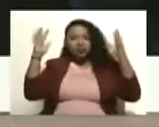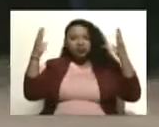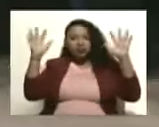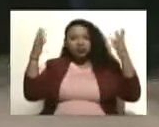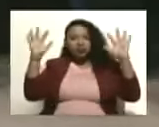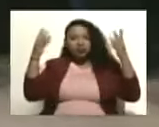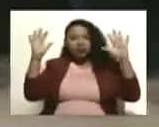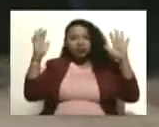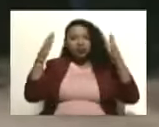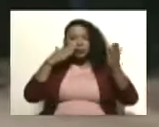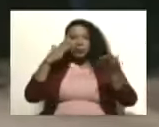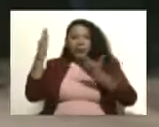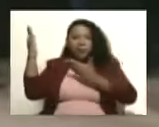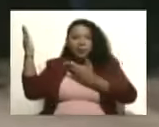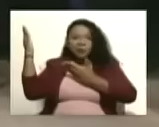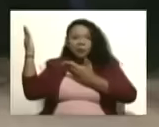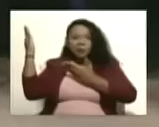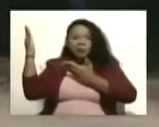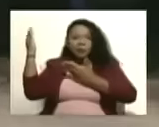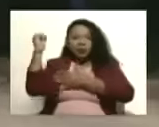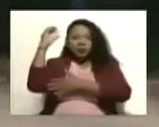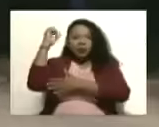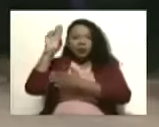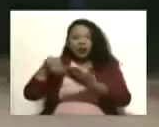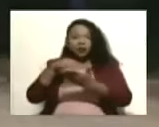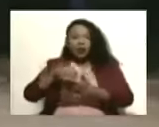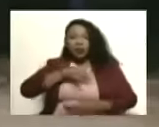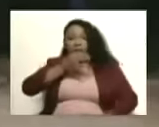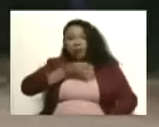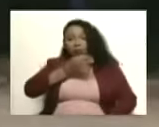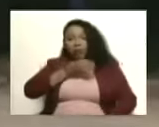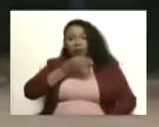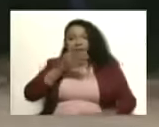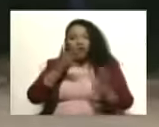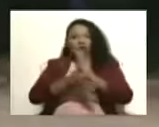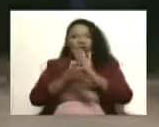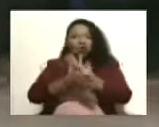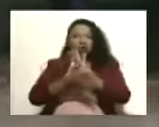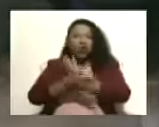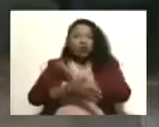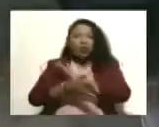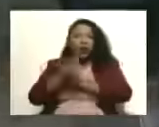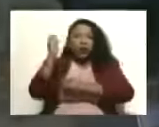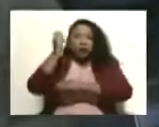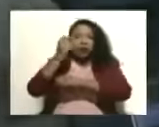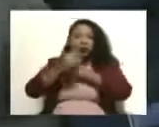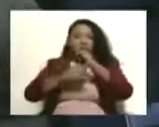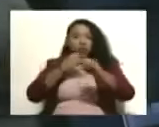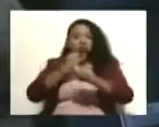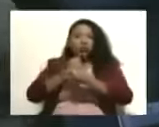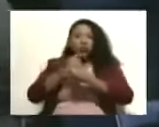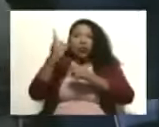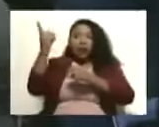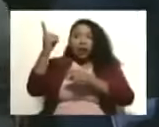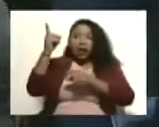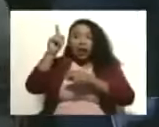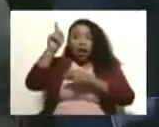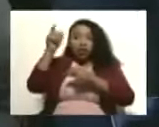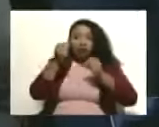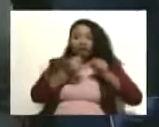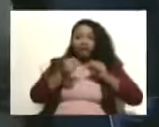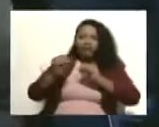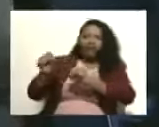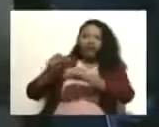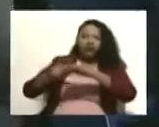Entonces, este pronunciamiento que realiza el Poder Legislativo de nuestro país sobre la sentencia emitida por la Corte Internacional de Justicia que rechaza las medidas solicitadas